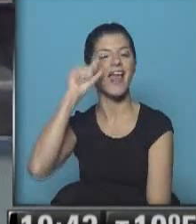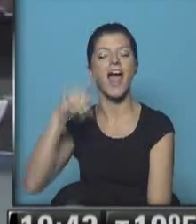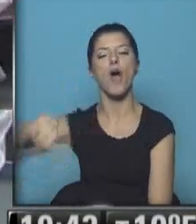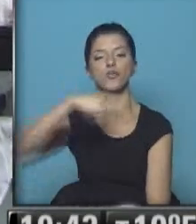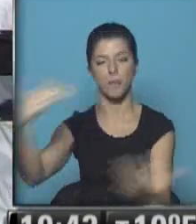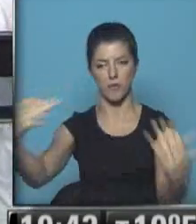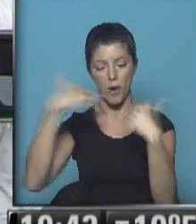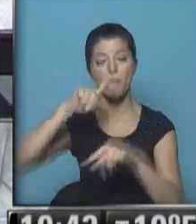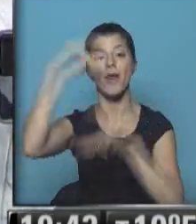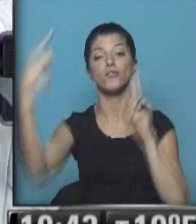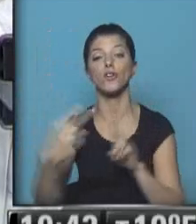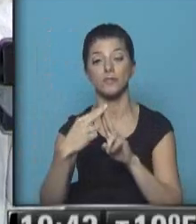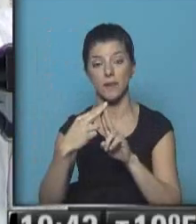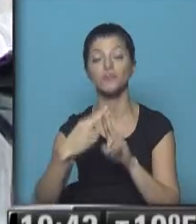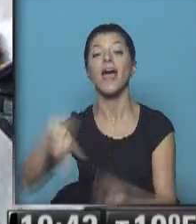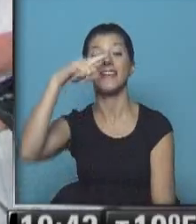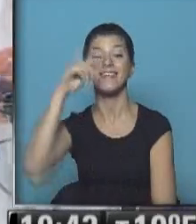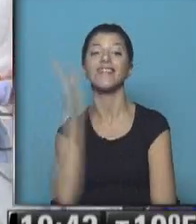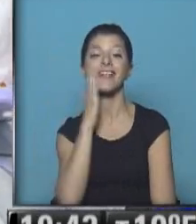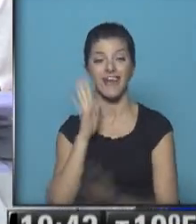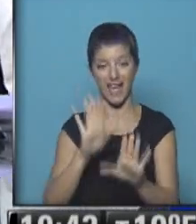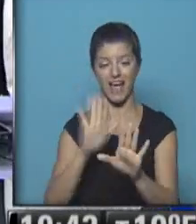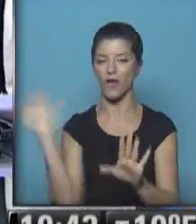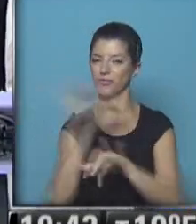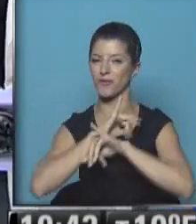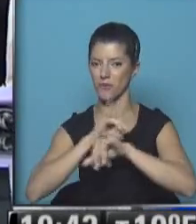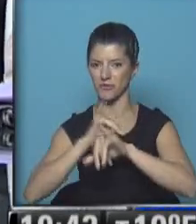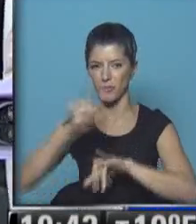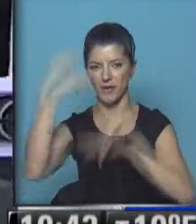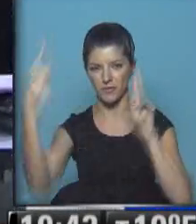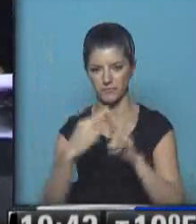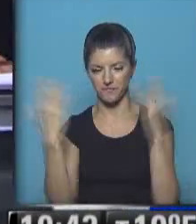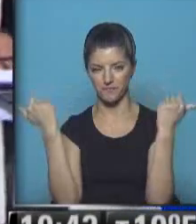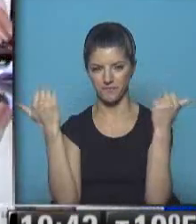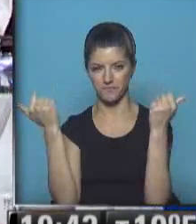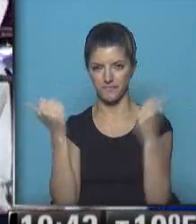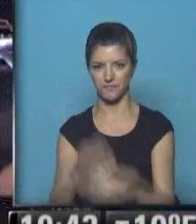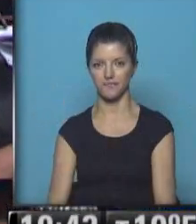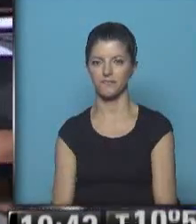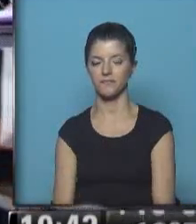allí. Mañana nos reencontramos a las 19 horas. Aquí estaremos con todas las noticias. Hasta mañana. Chao, gracias.